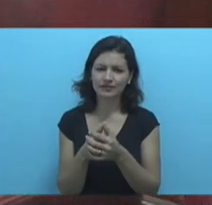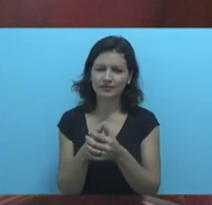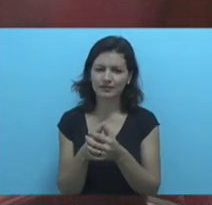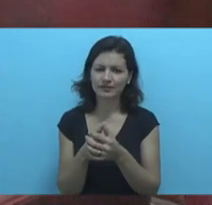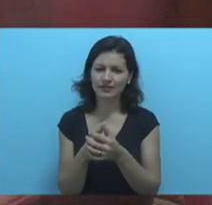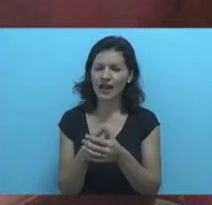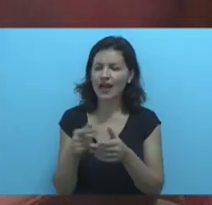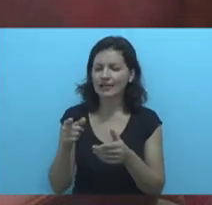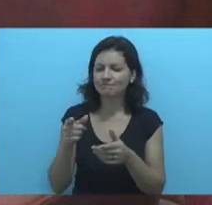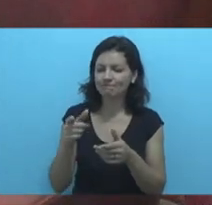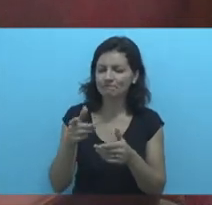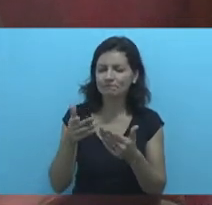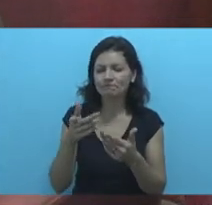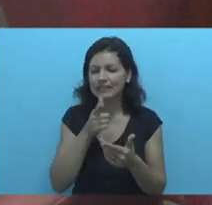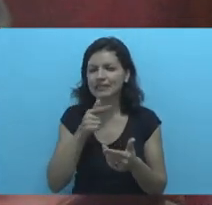nación.